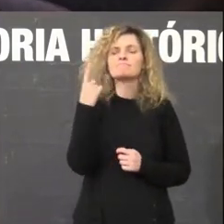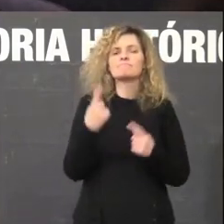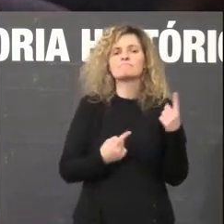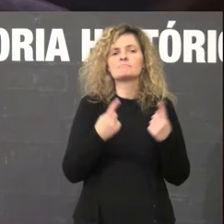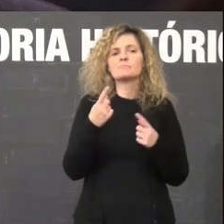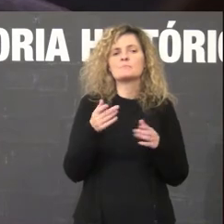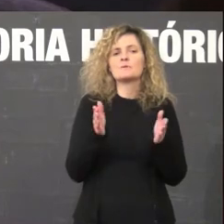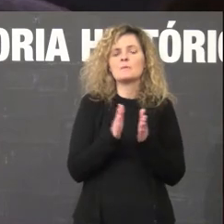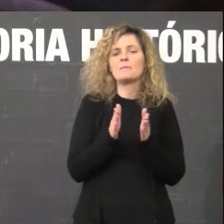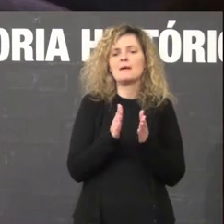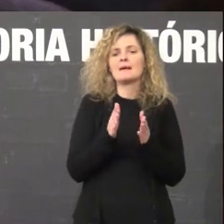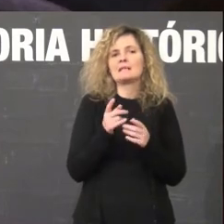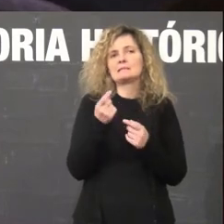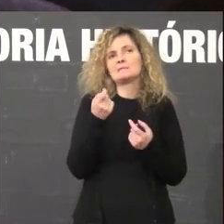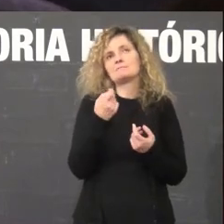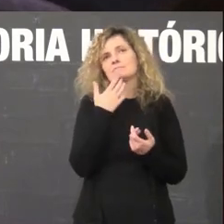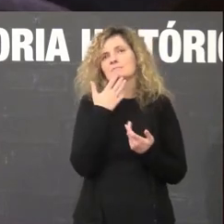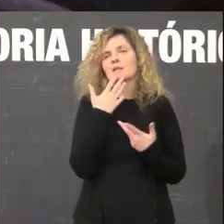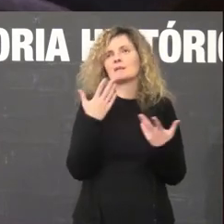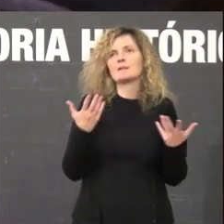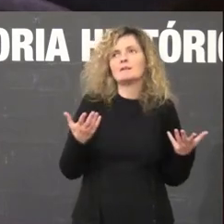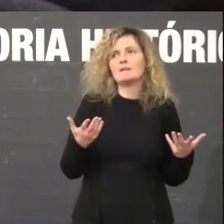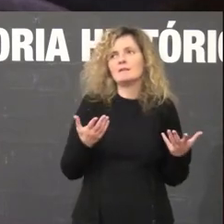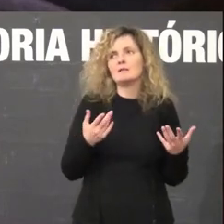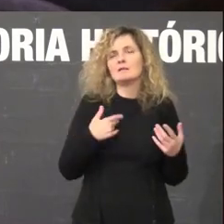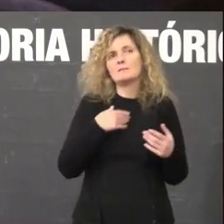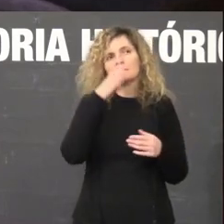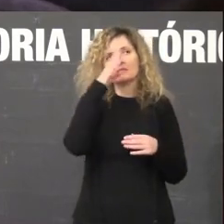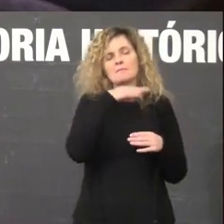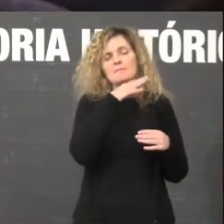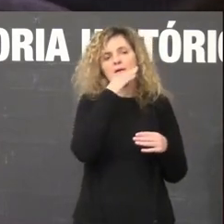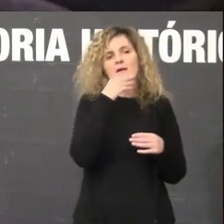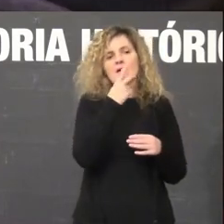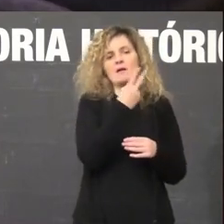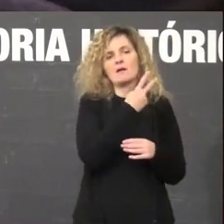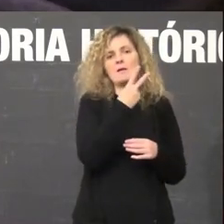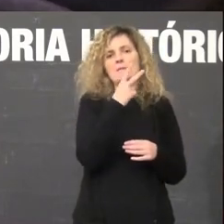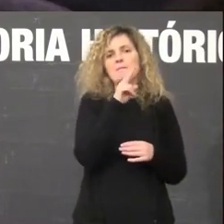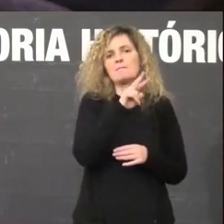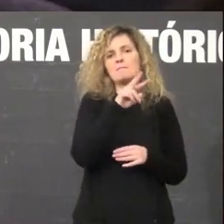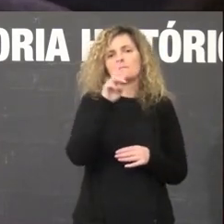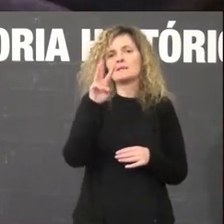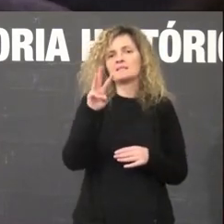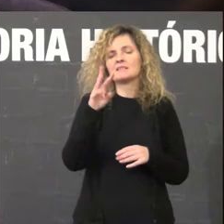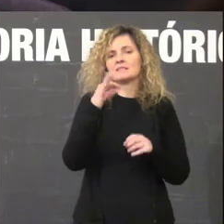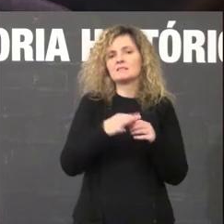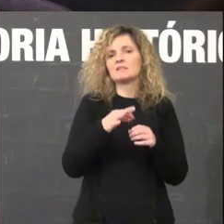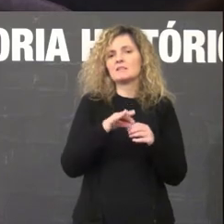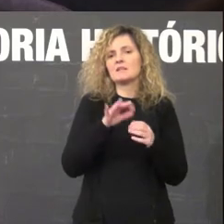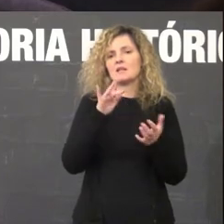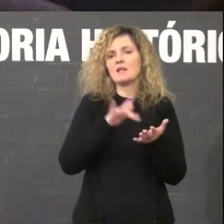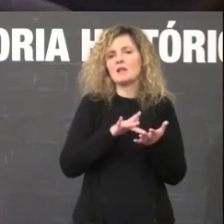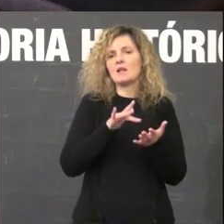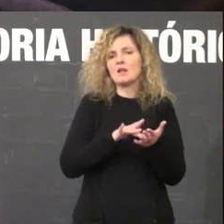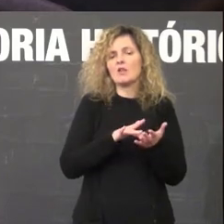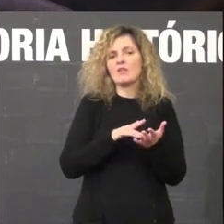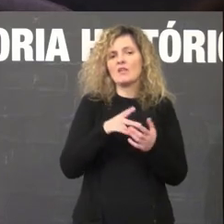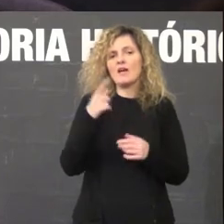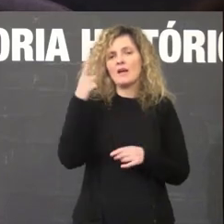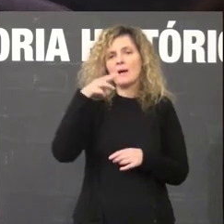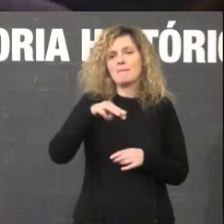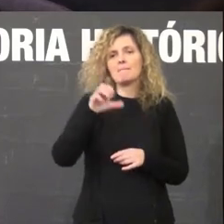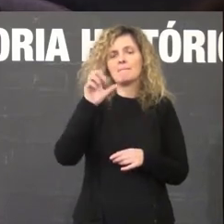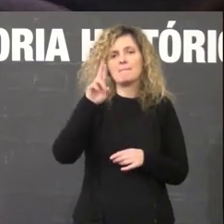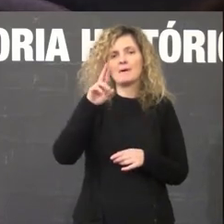algún pequeno indicio, ¿no? Por exemplo, meus pais, cada 23 de setembro, o día da Mercé, non sei se